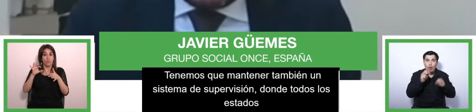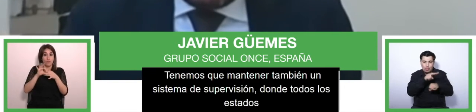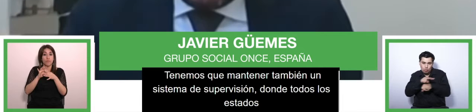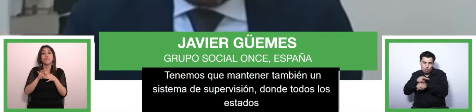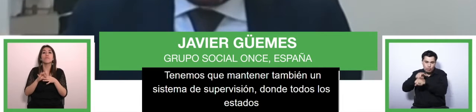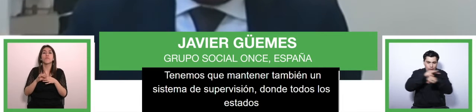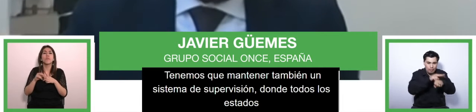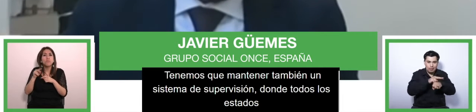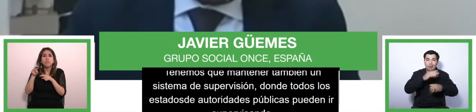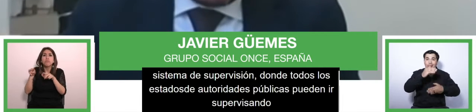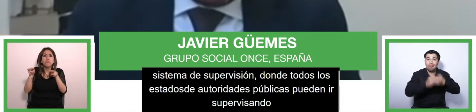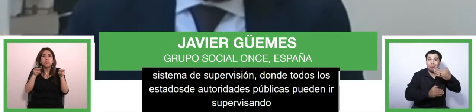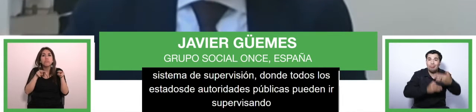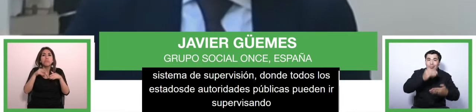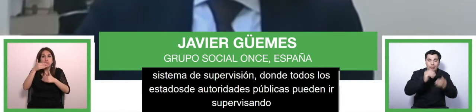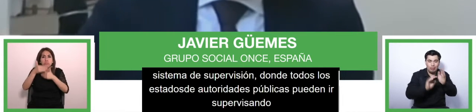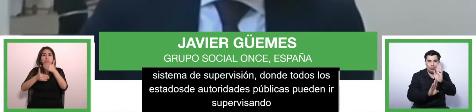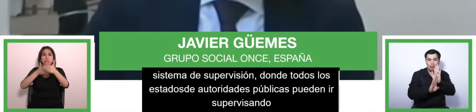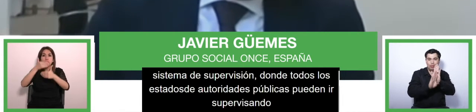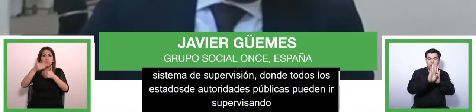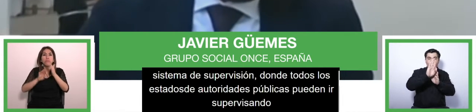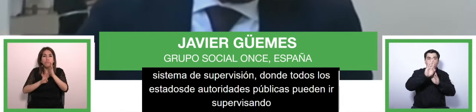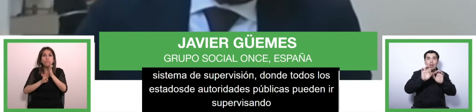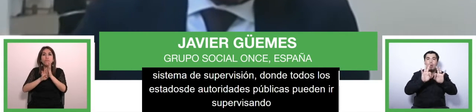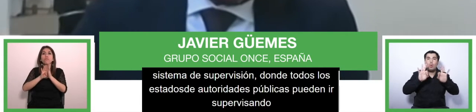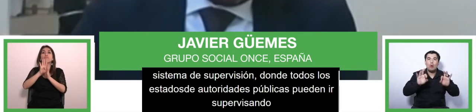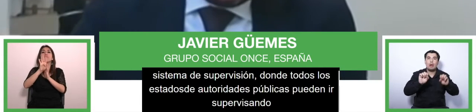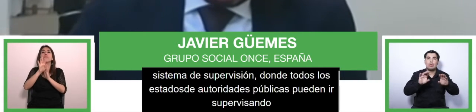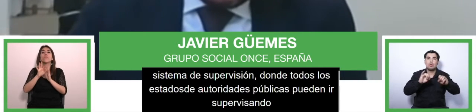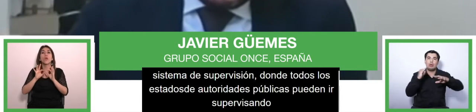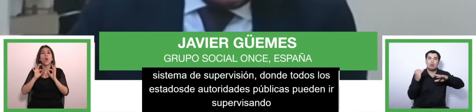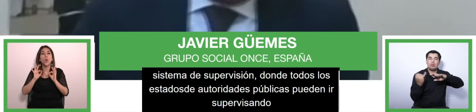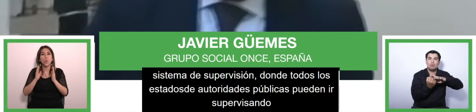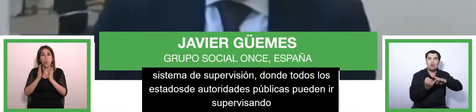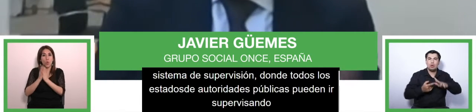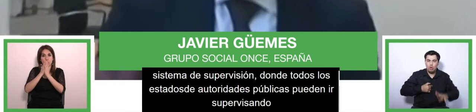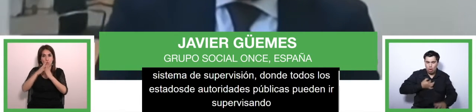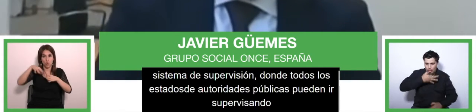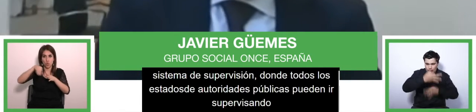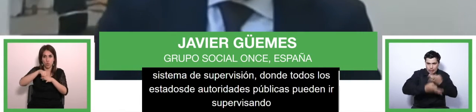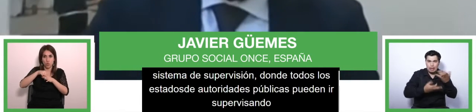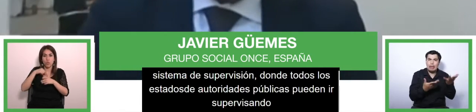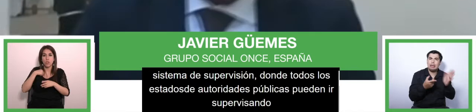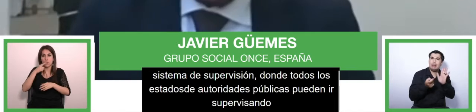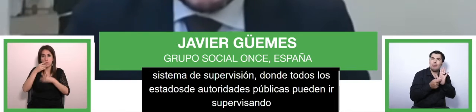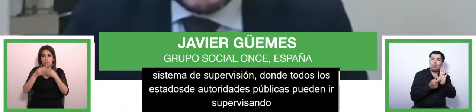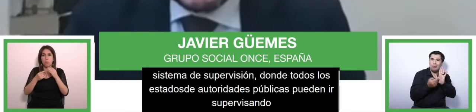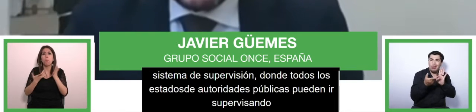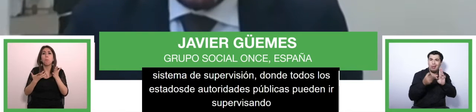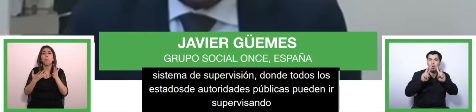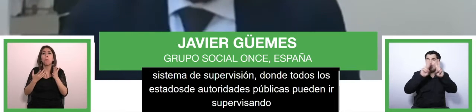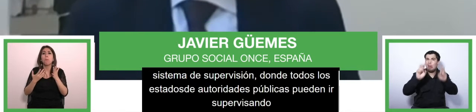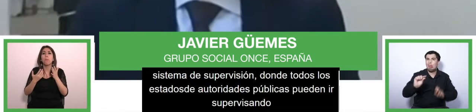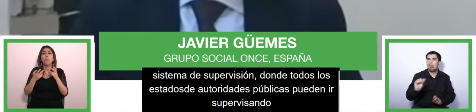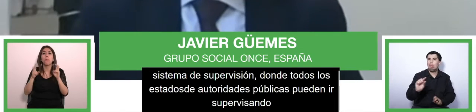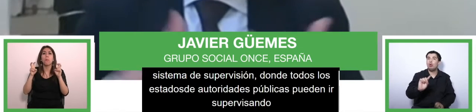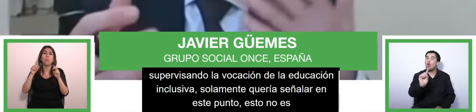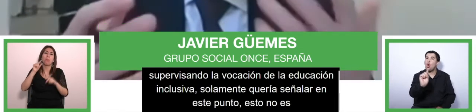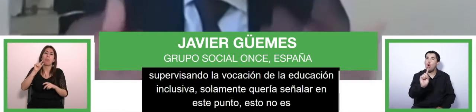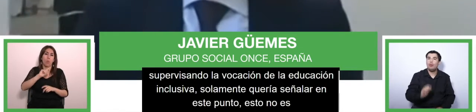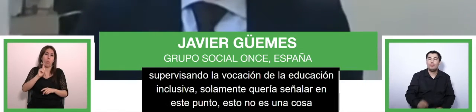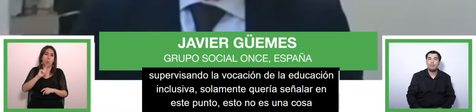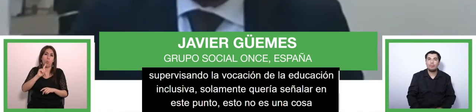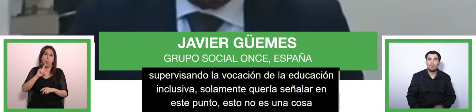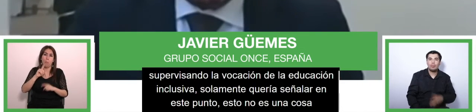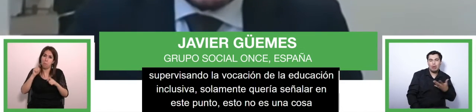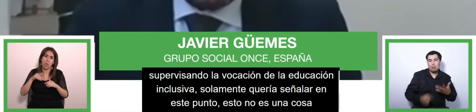la educación inclusiva. Simplemente quería señalar en este punto que esto no es una cuestión que se me